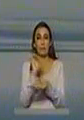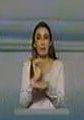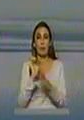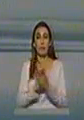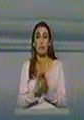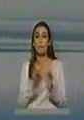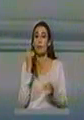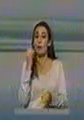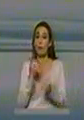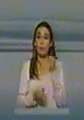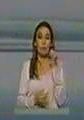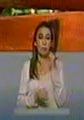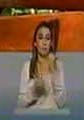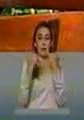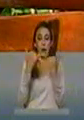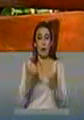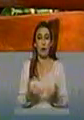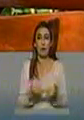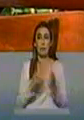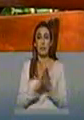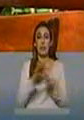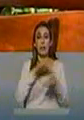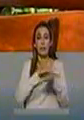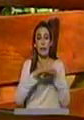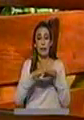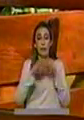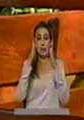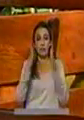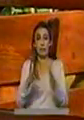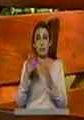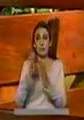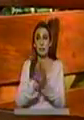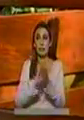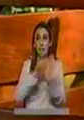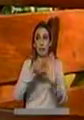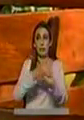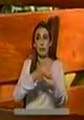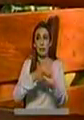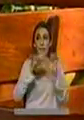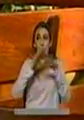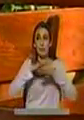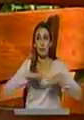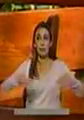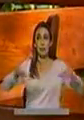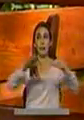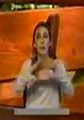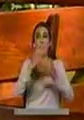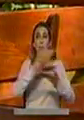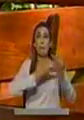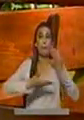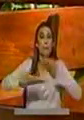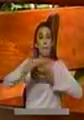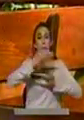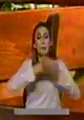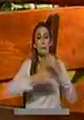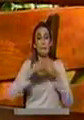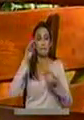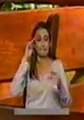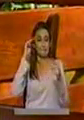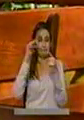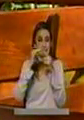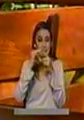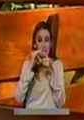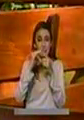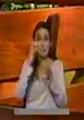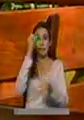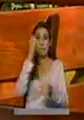ya cerrando este programa y queremos invitar a cada uno de nuestros participantes a que nos compartan una